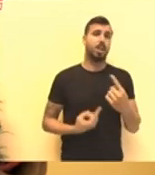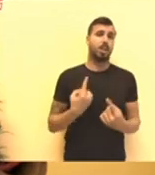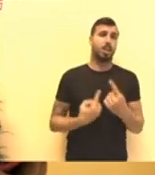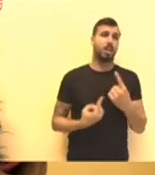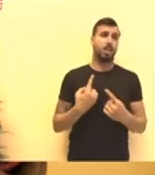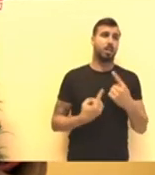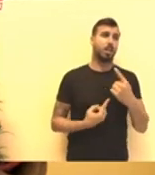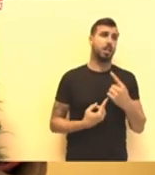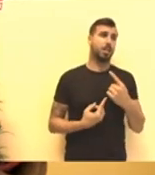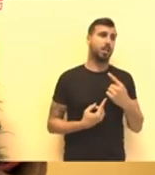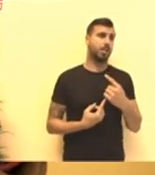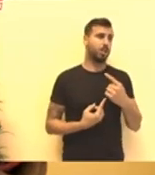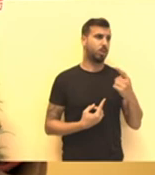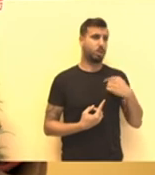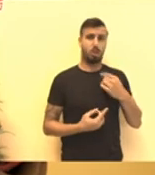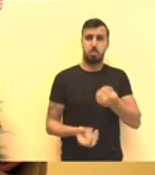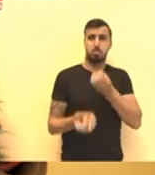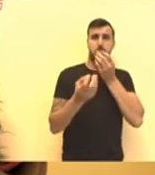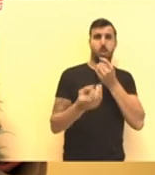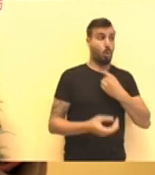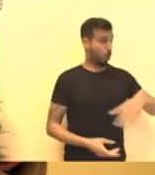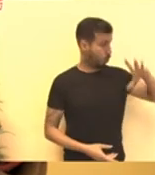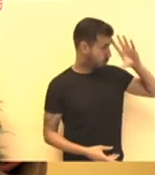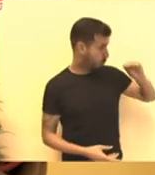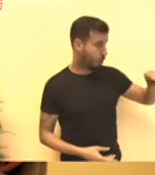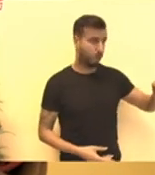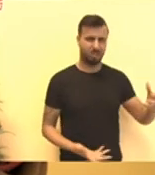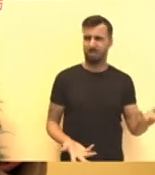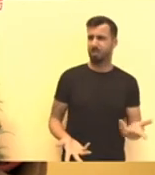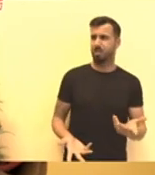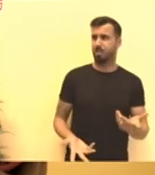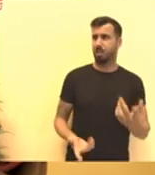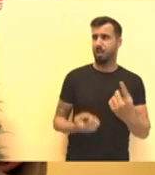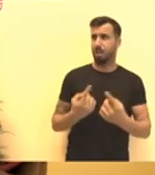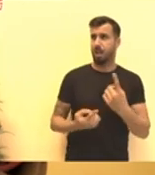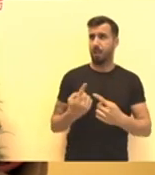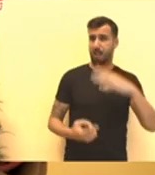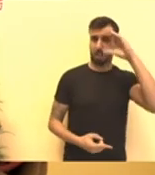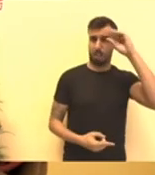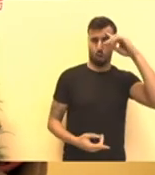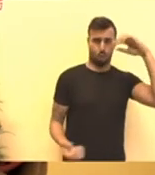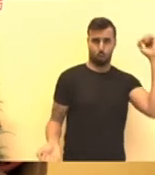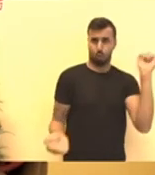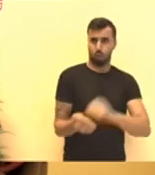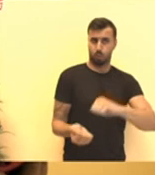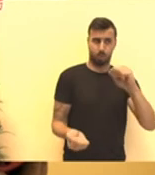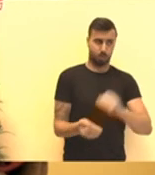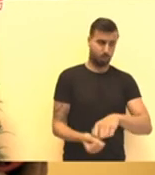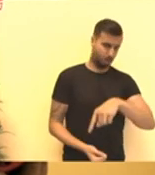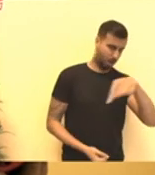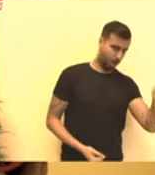cualquier comentario, ¡ay, qué lista eres! Hay gente que lleva la inteligencia a la suela de los zapatos, pero... O cuando yo vivo